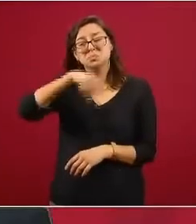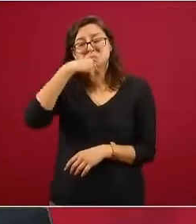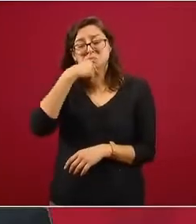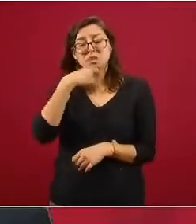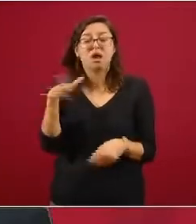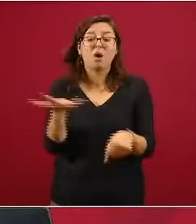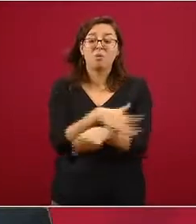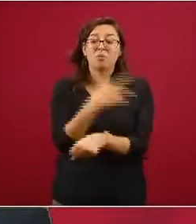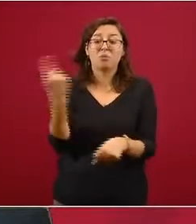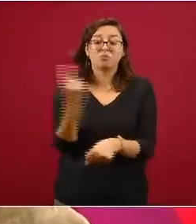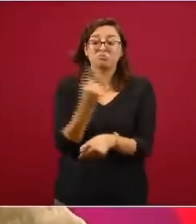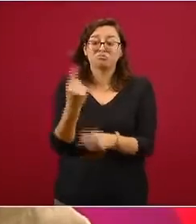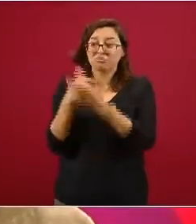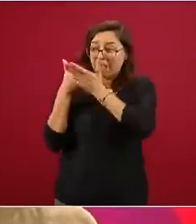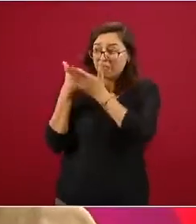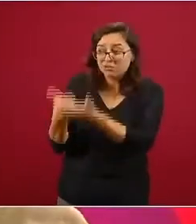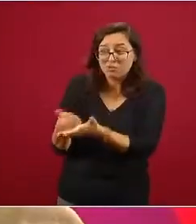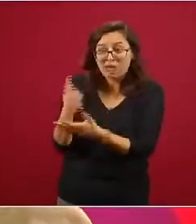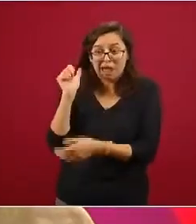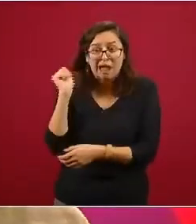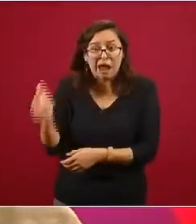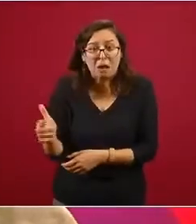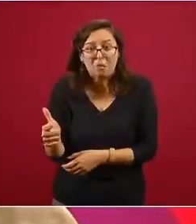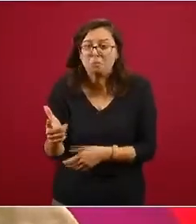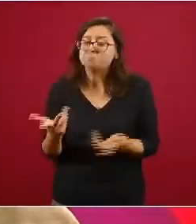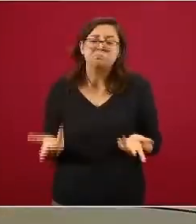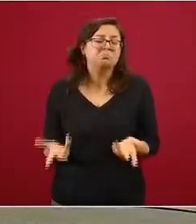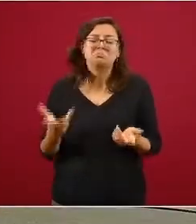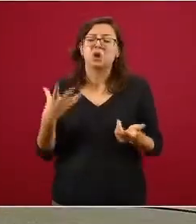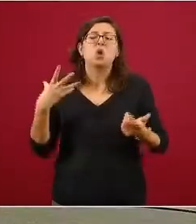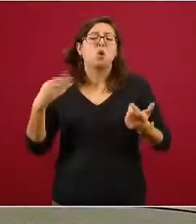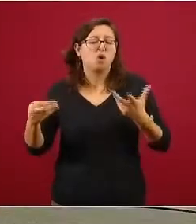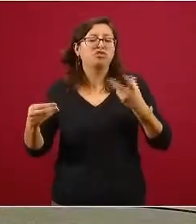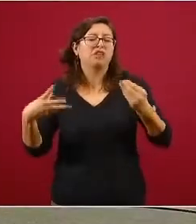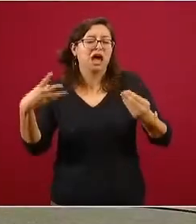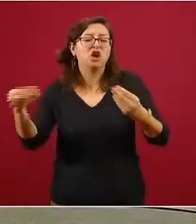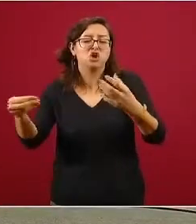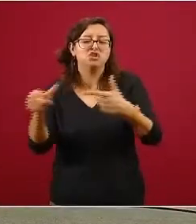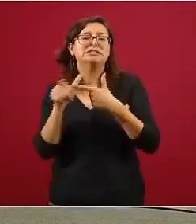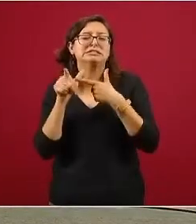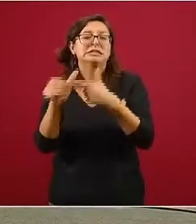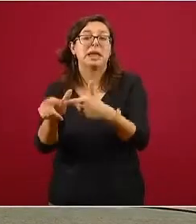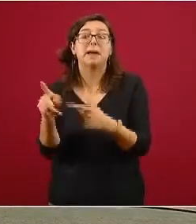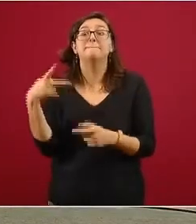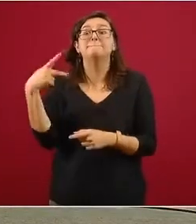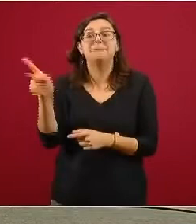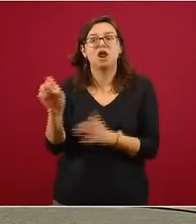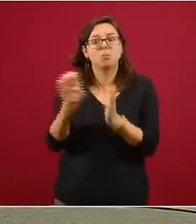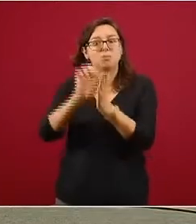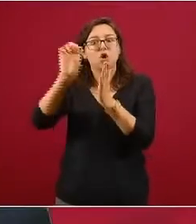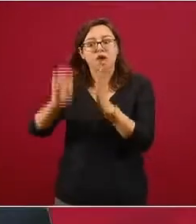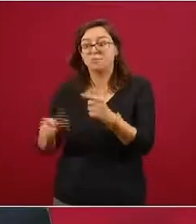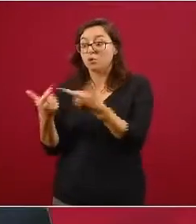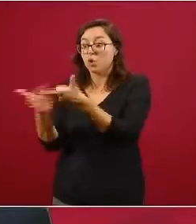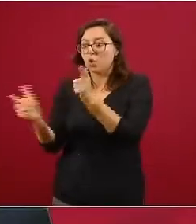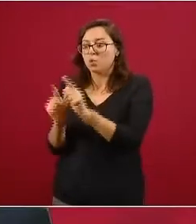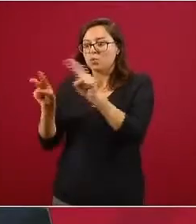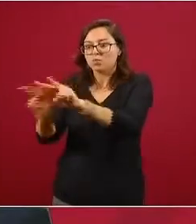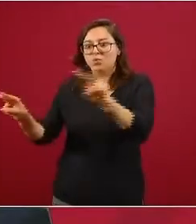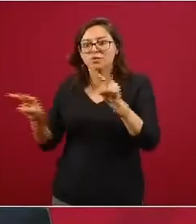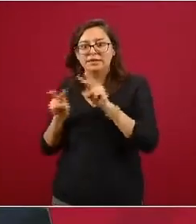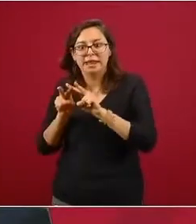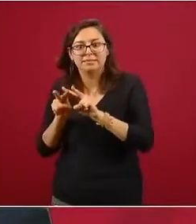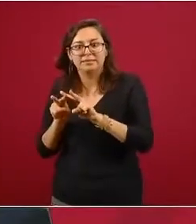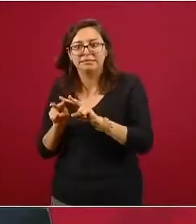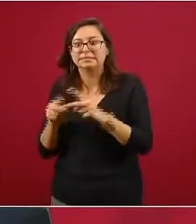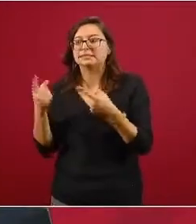porque sabemos que no contribuyen a interrumpir la transmisión, pero en cambio son buenas para proteger a grupos vulnerables de la